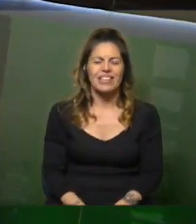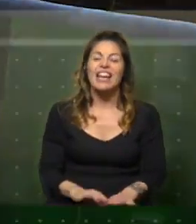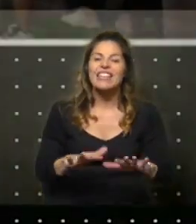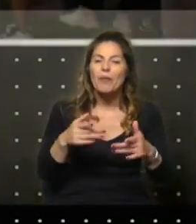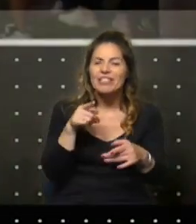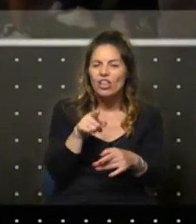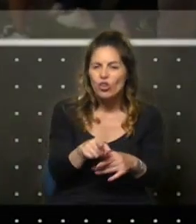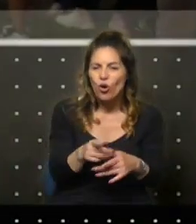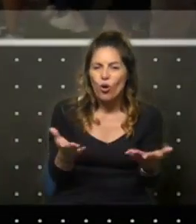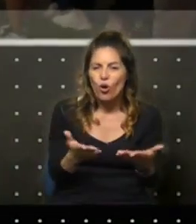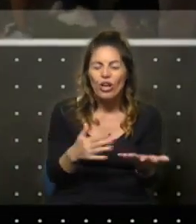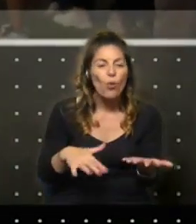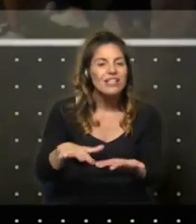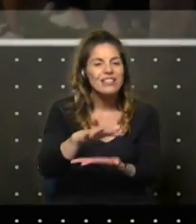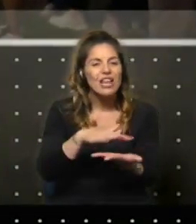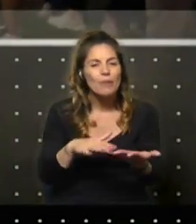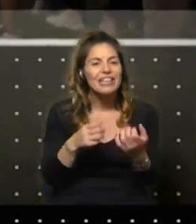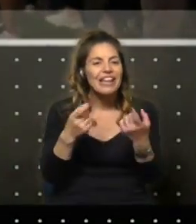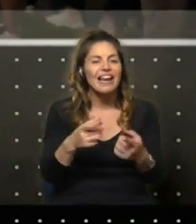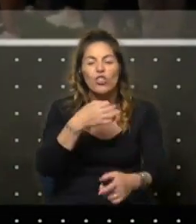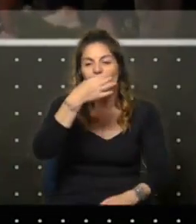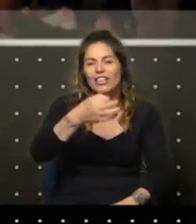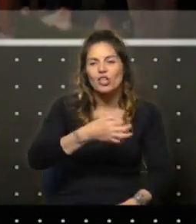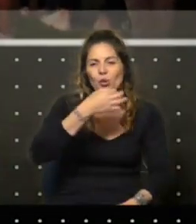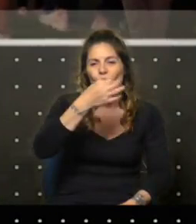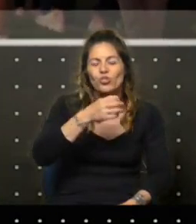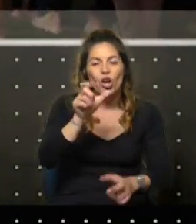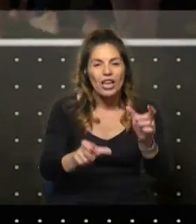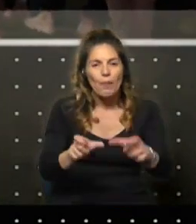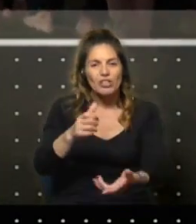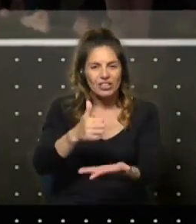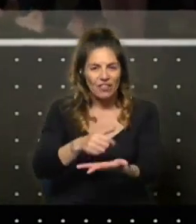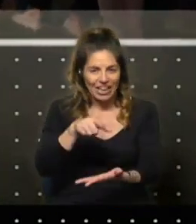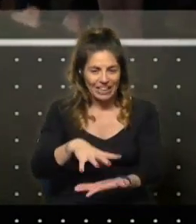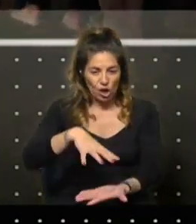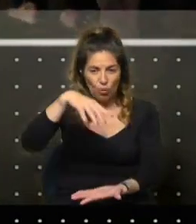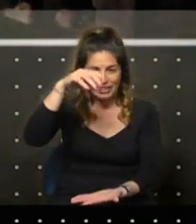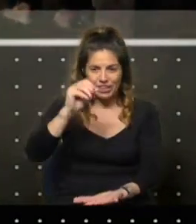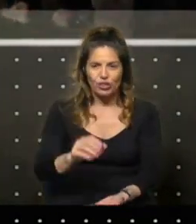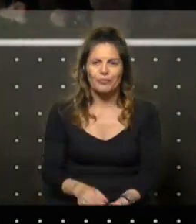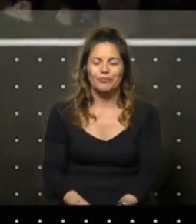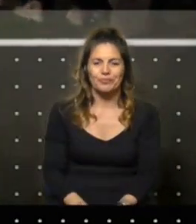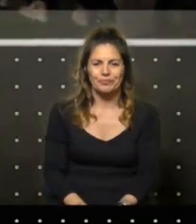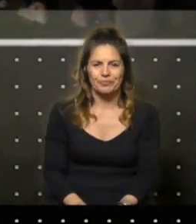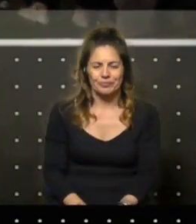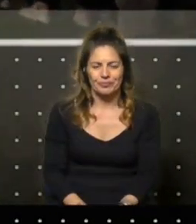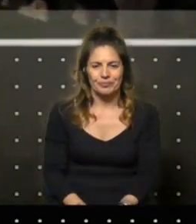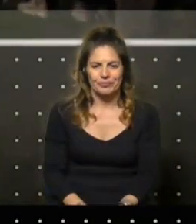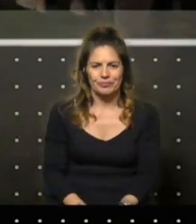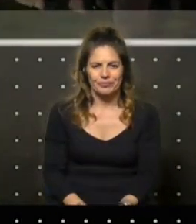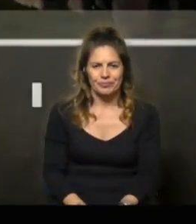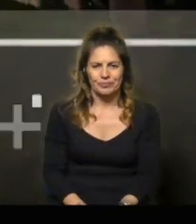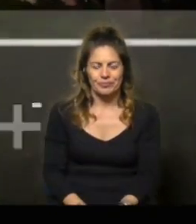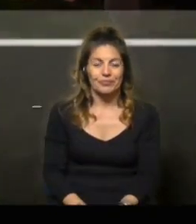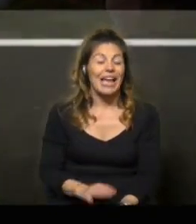está pasando ahora Cuál es el ambiente y que ha dejado este discurso en la gente que estaba allí en el obelisco bueno